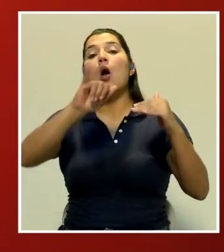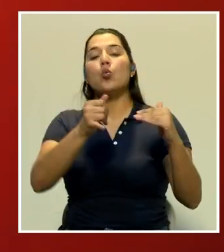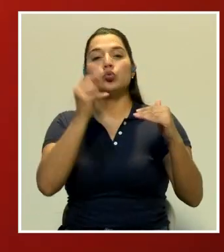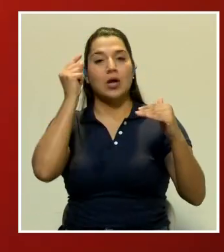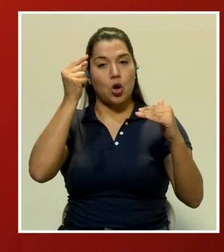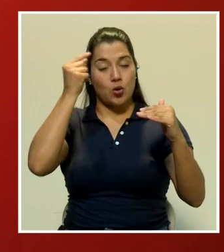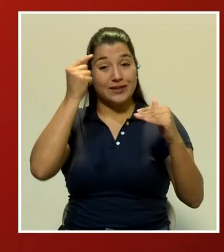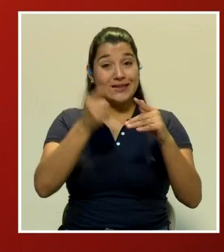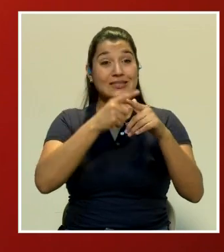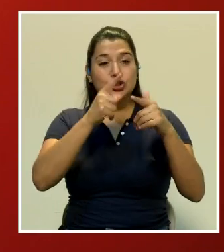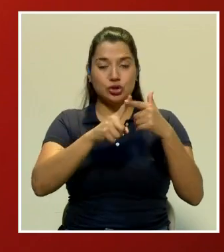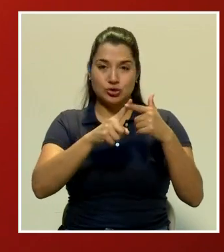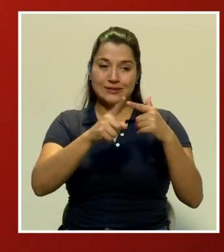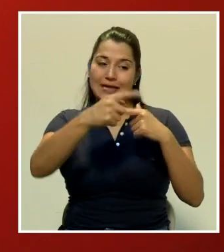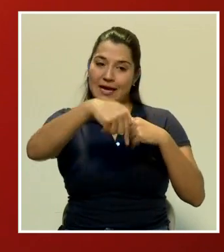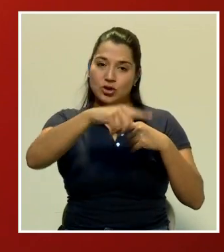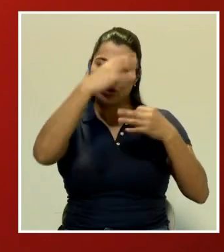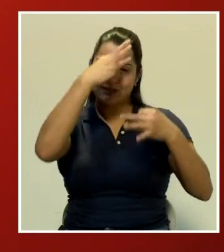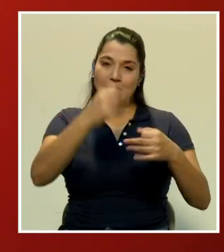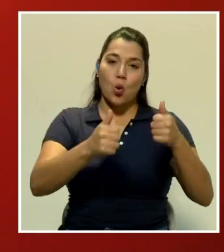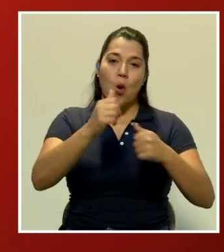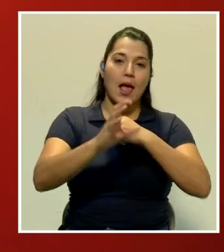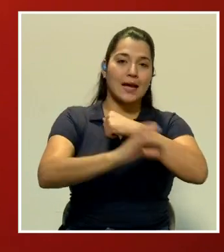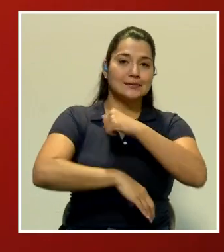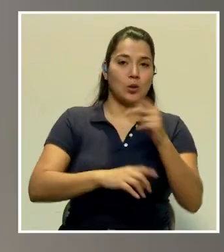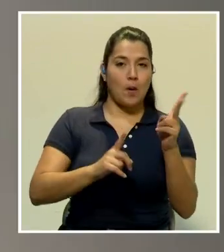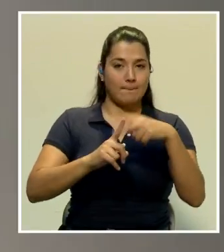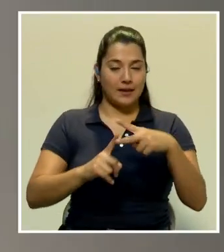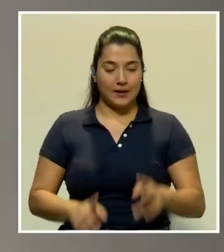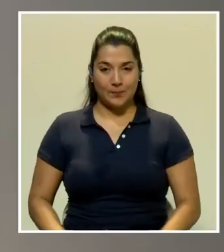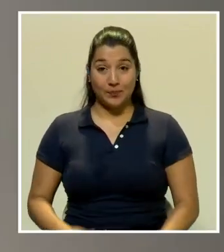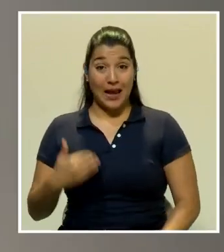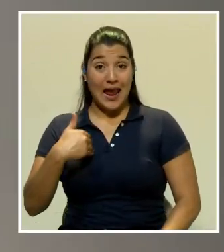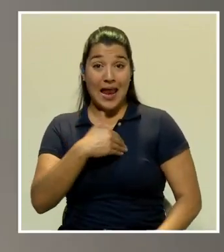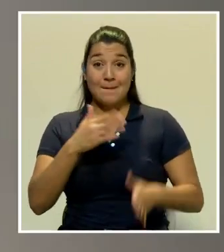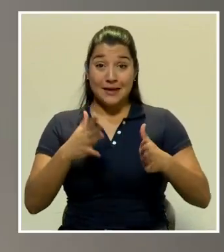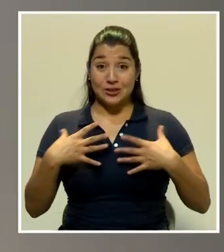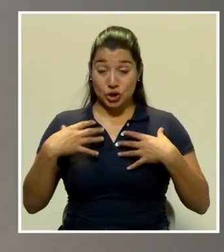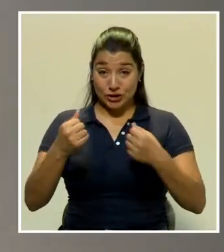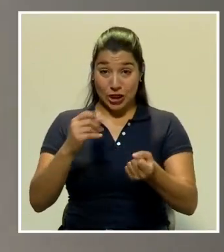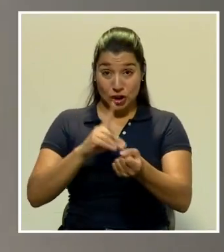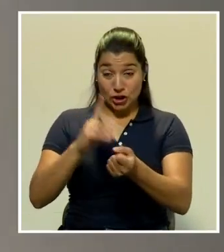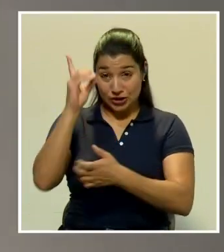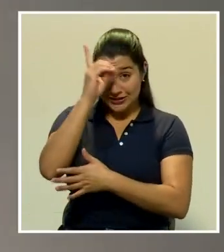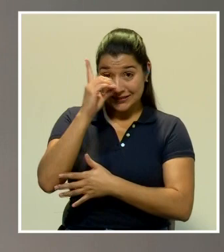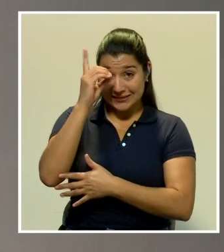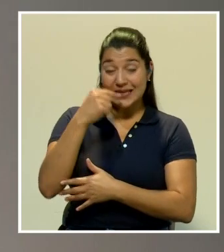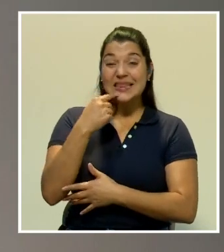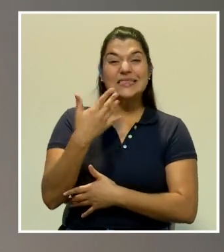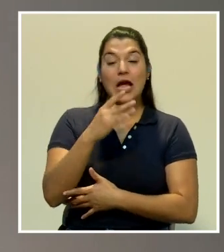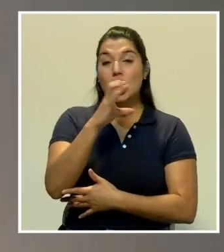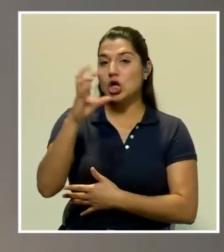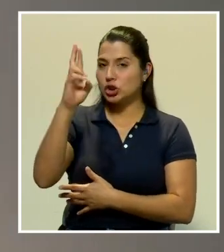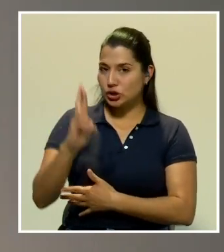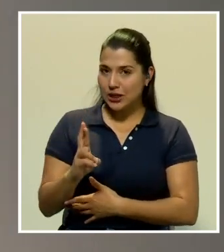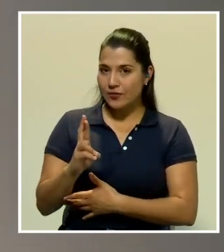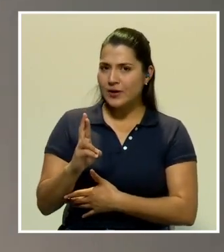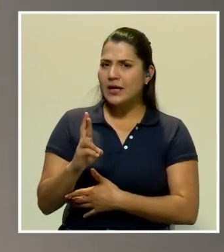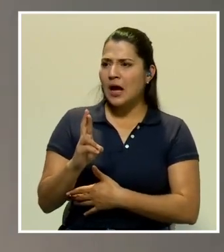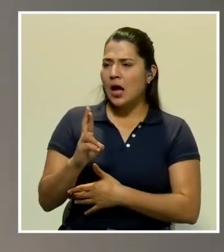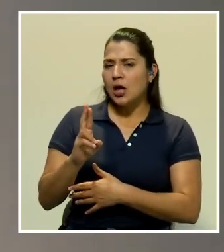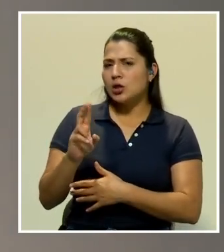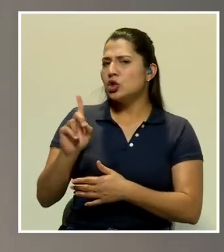toma la determinación cuál es la sanción que corresponde. El ministro de Salud, Daniel Salas, afirma que Costa Rica no está en contra de estas